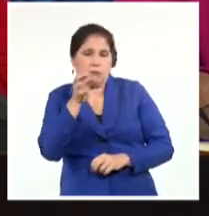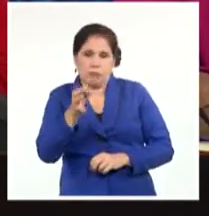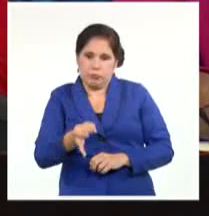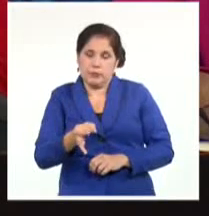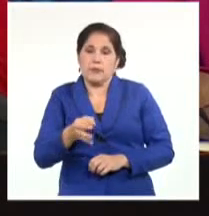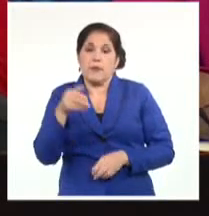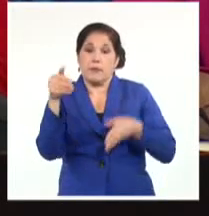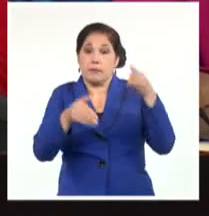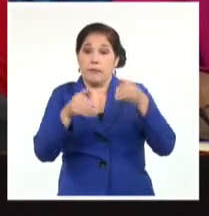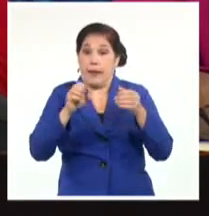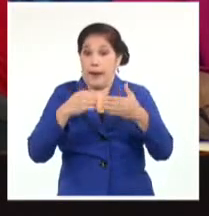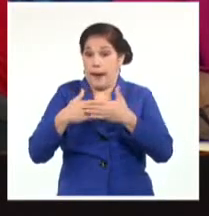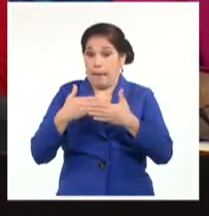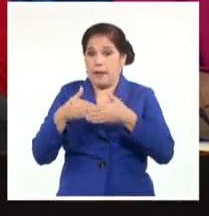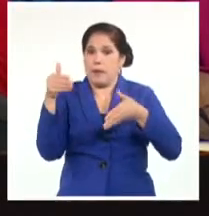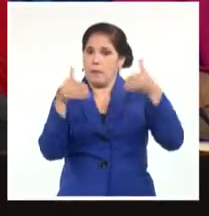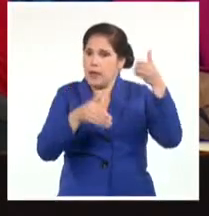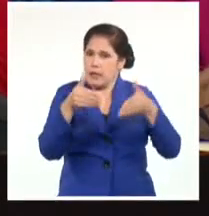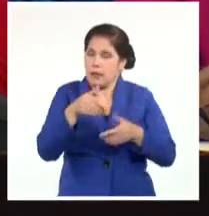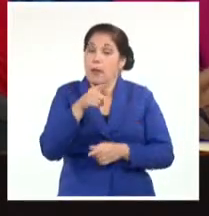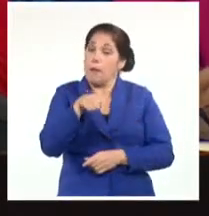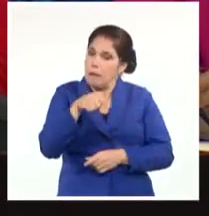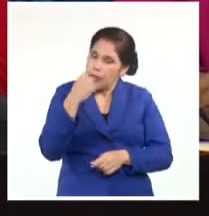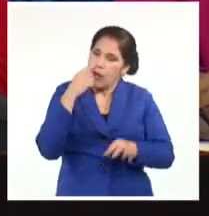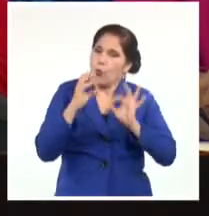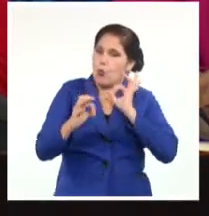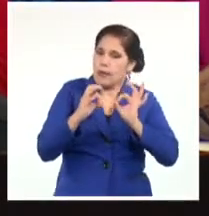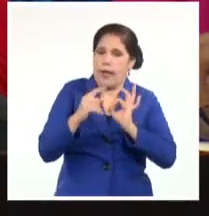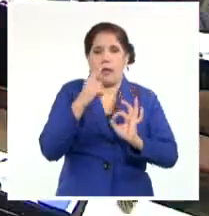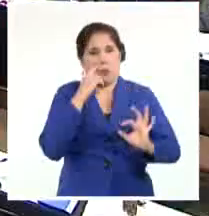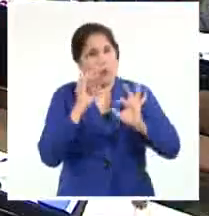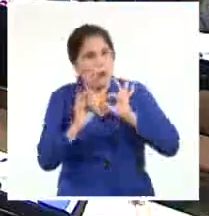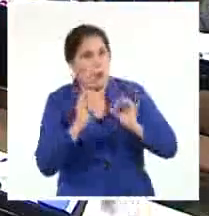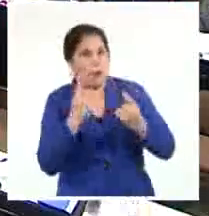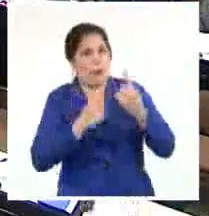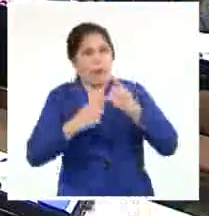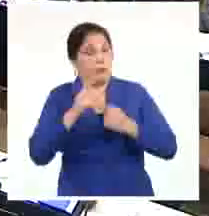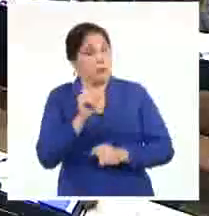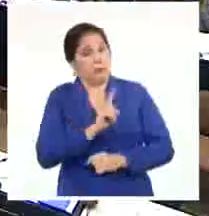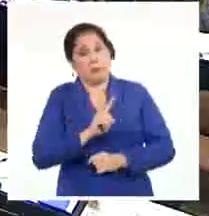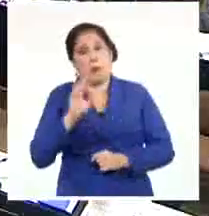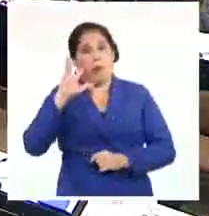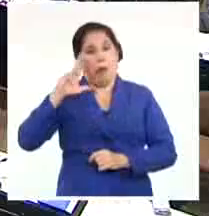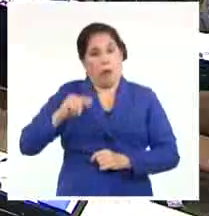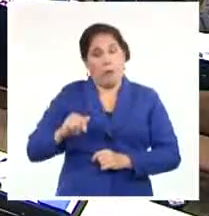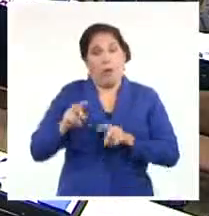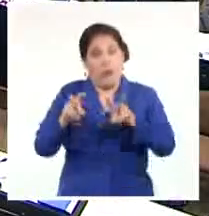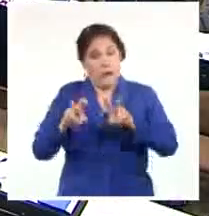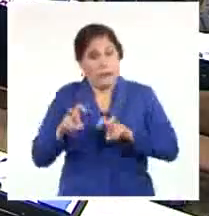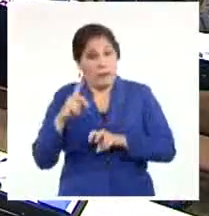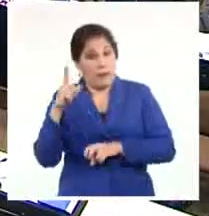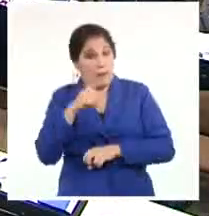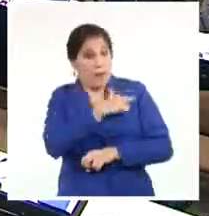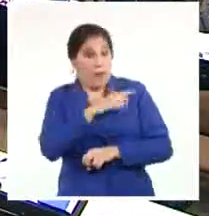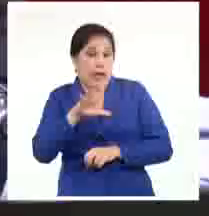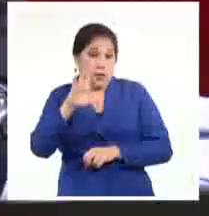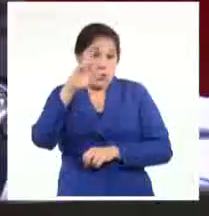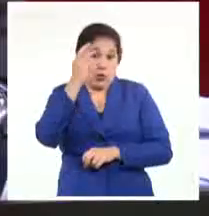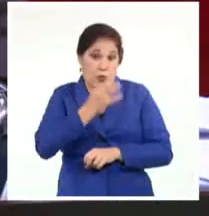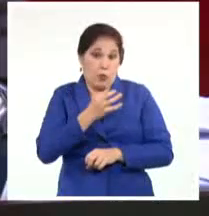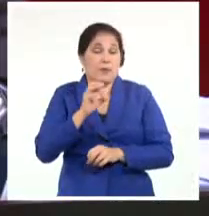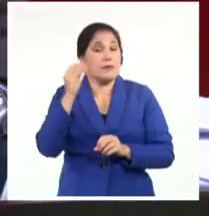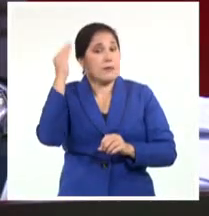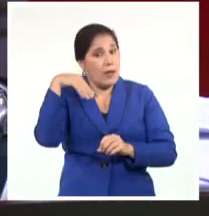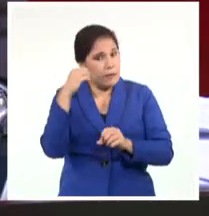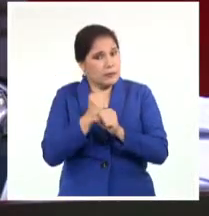están en nuestras entidades alertándonos para que no sucedan males mayores. El presidente de la Asamblea Nacional, Esteban Lasso Hernández, reconoció la